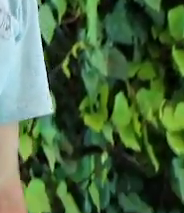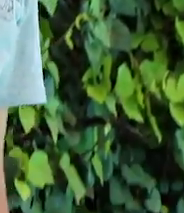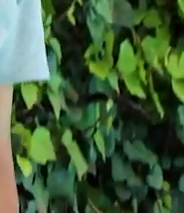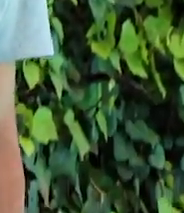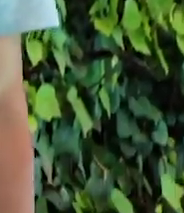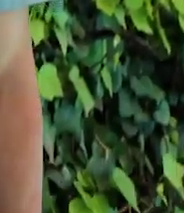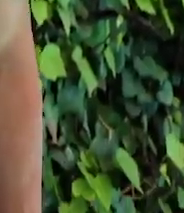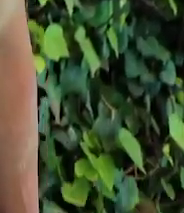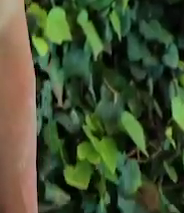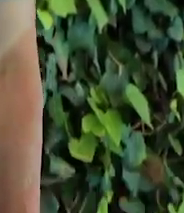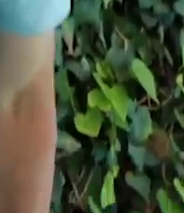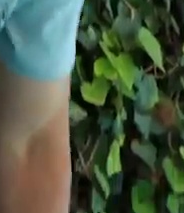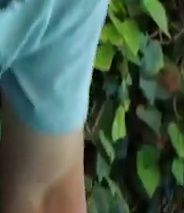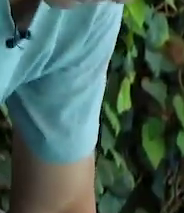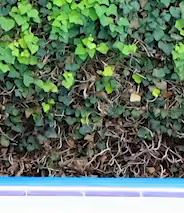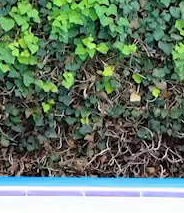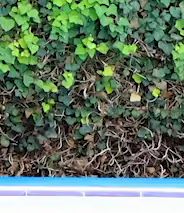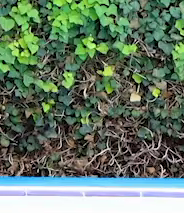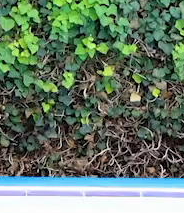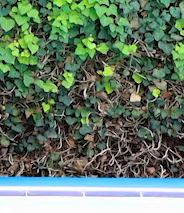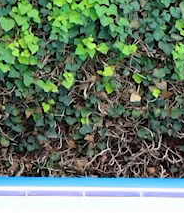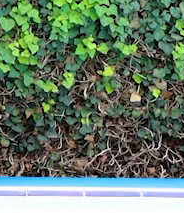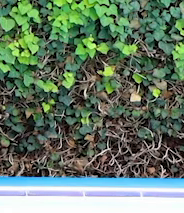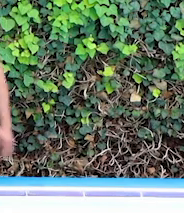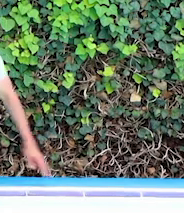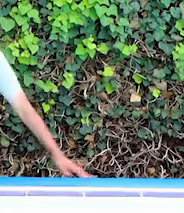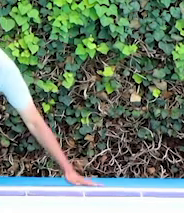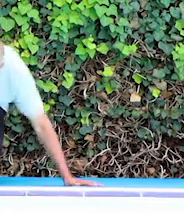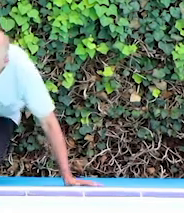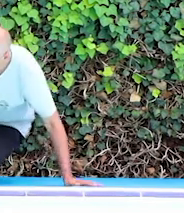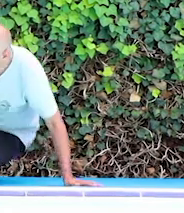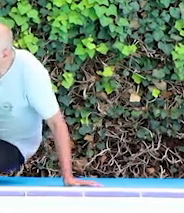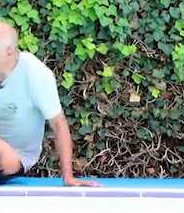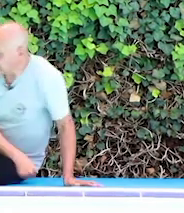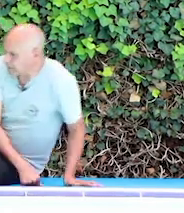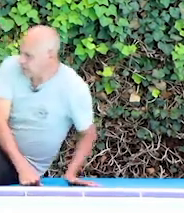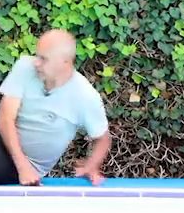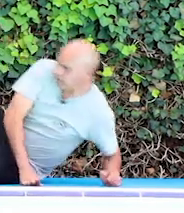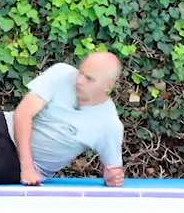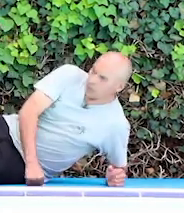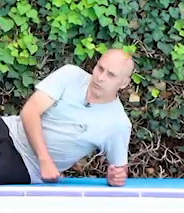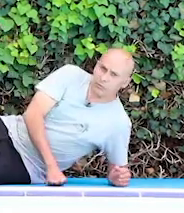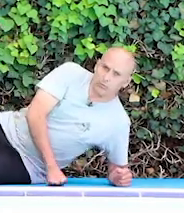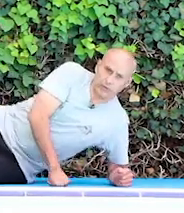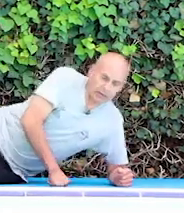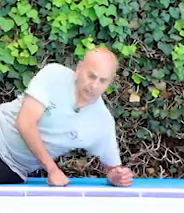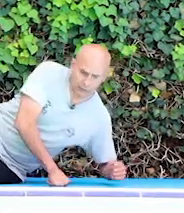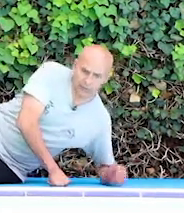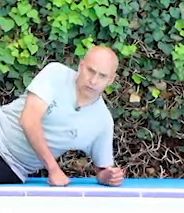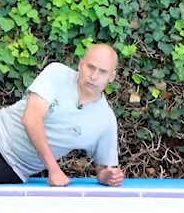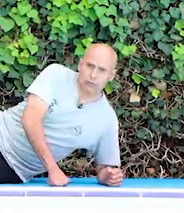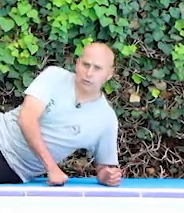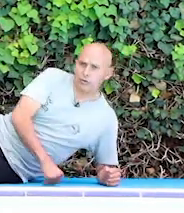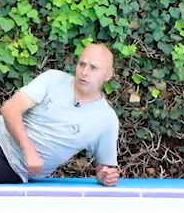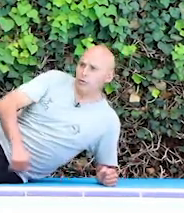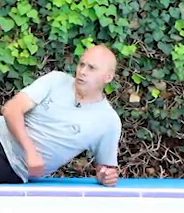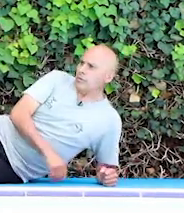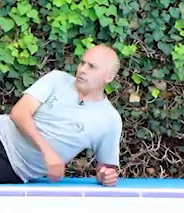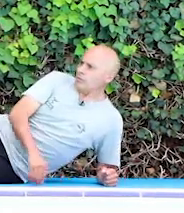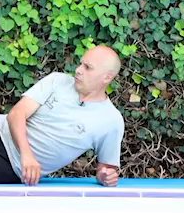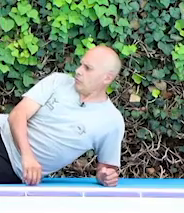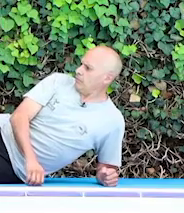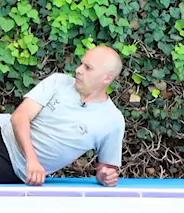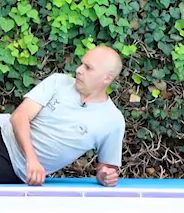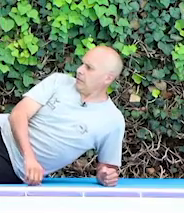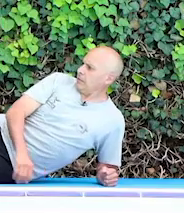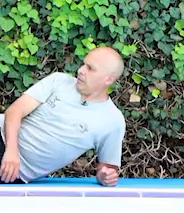lateral, ¿sí? De tal manera, ¿sí? Vamos a hacerlo. Y vamos a apoyarnos con nuestro